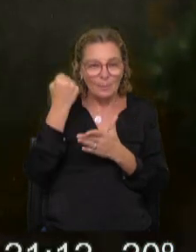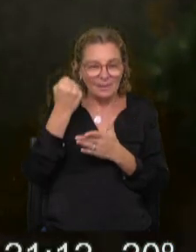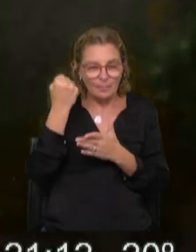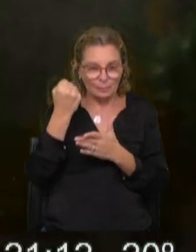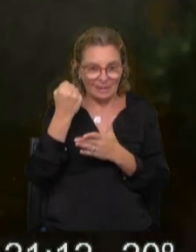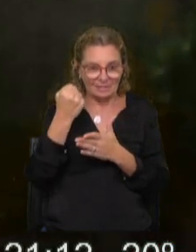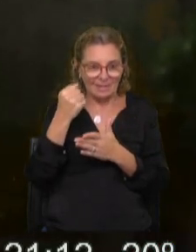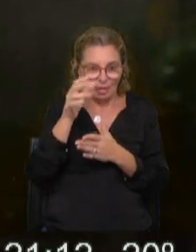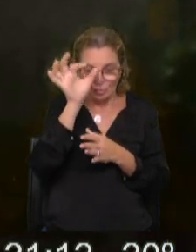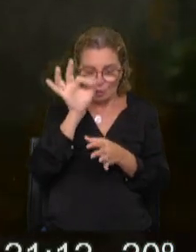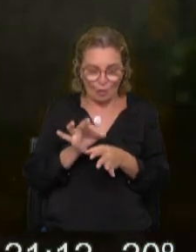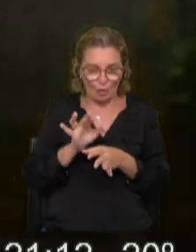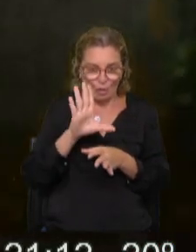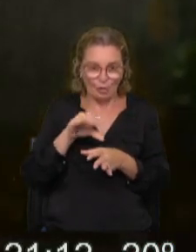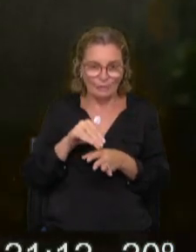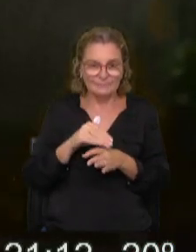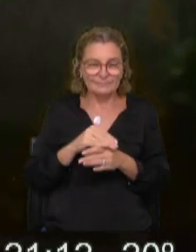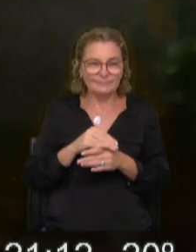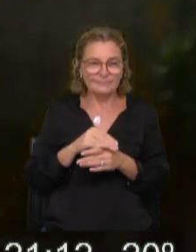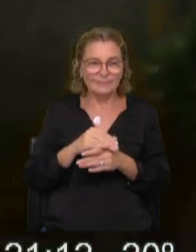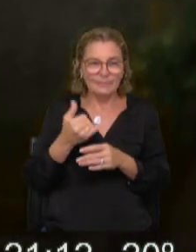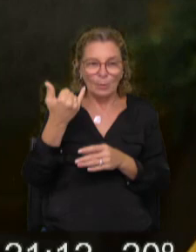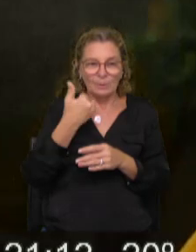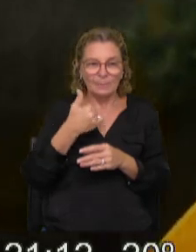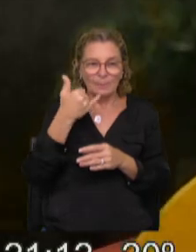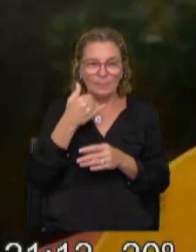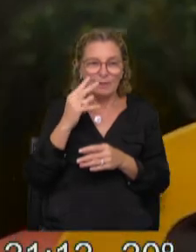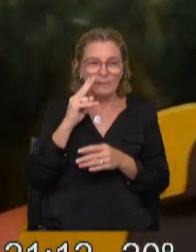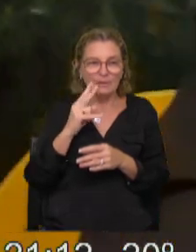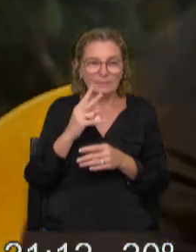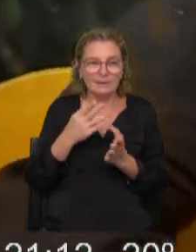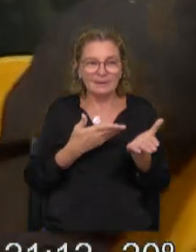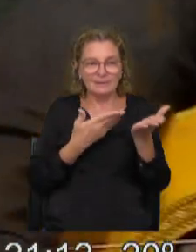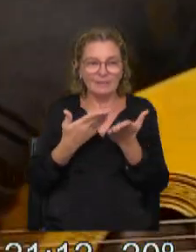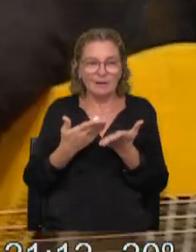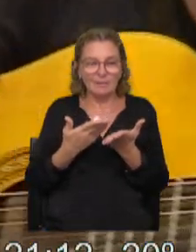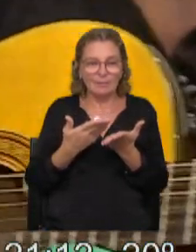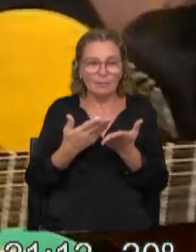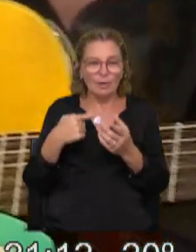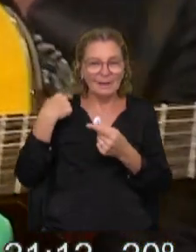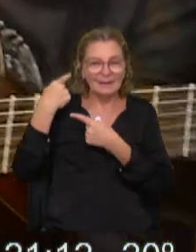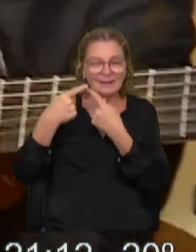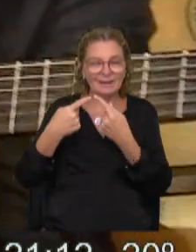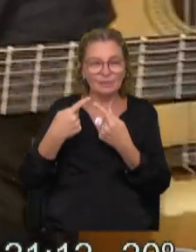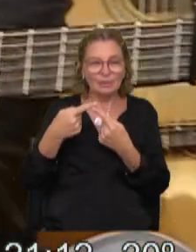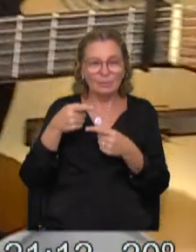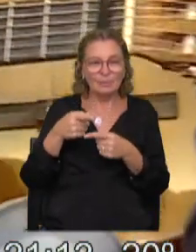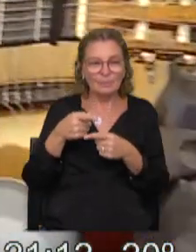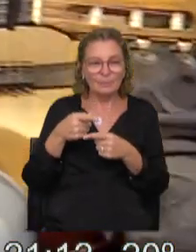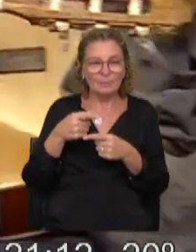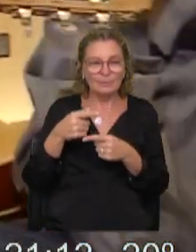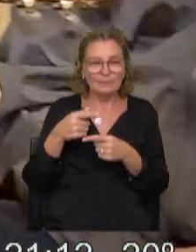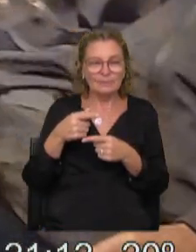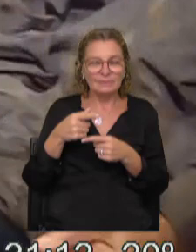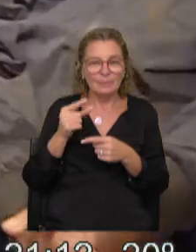la raíz de todo esto. Así va. Cuénteme un poco, a ver, recién hablaban de un cruce generacional, ¿no? Tenemos ahí en piso